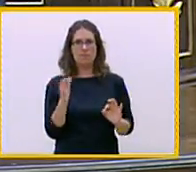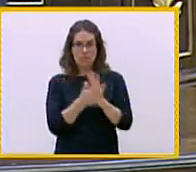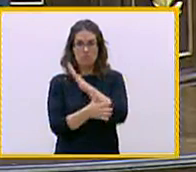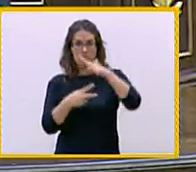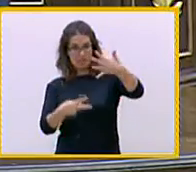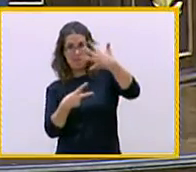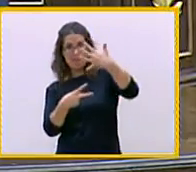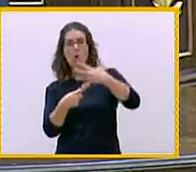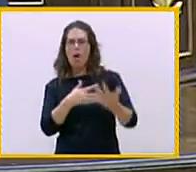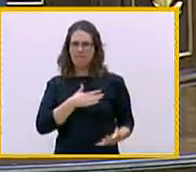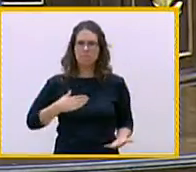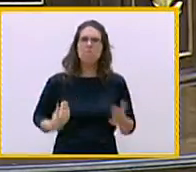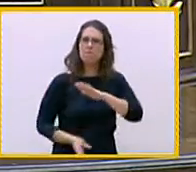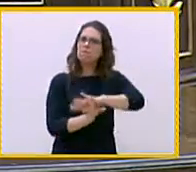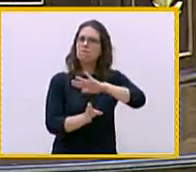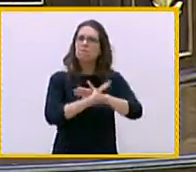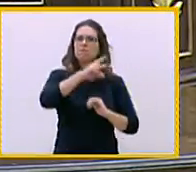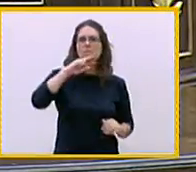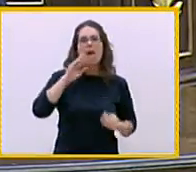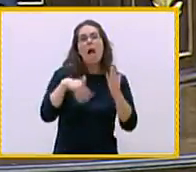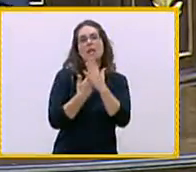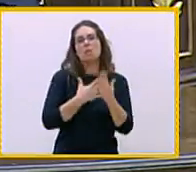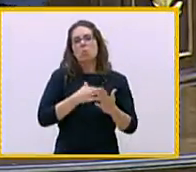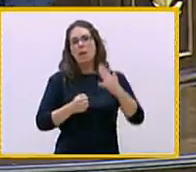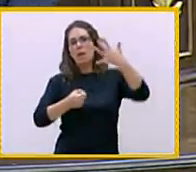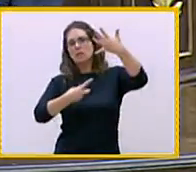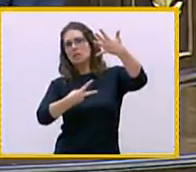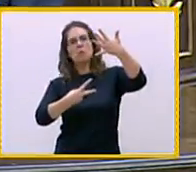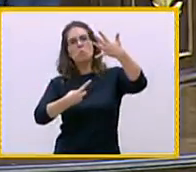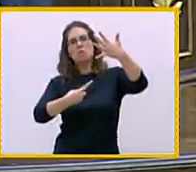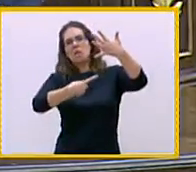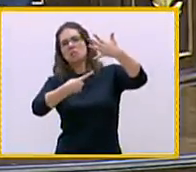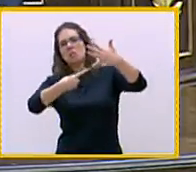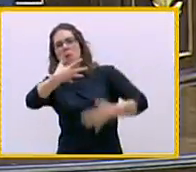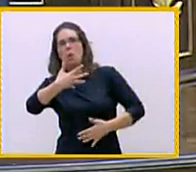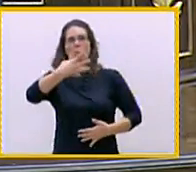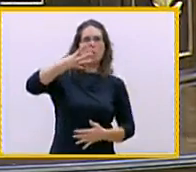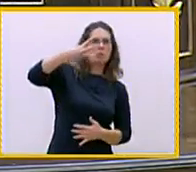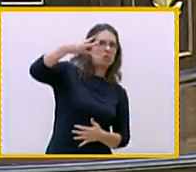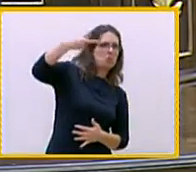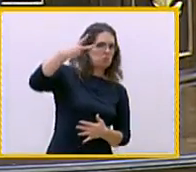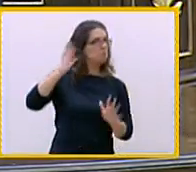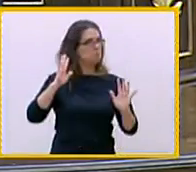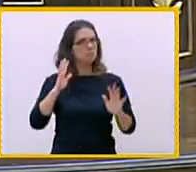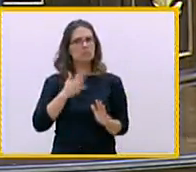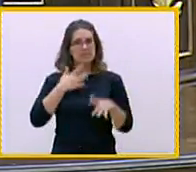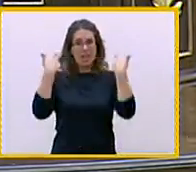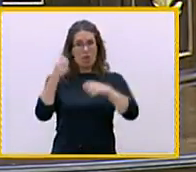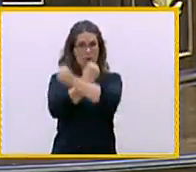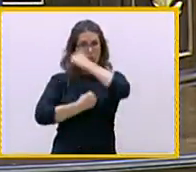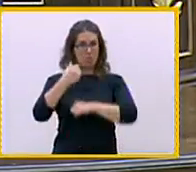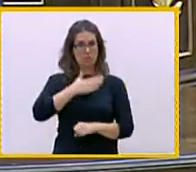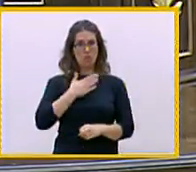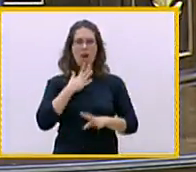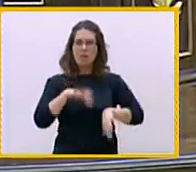queremos mantener o incluso mejorar. El esfuerzo por fomentar nuestro sector exterior económico se ha visto fortalecido por